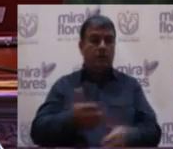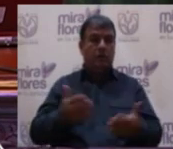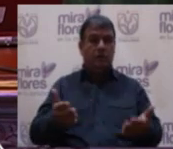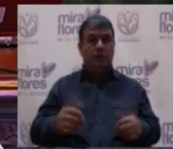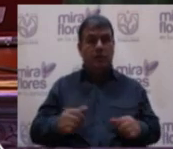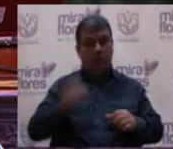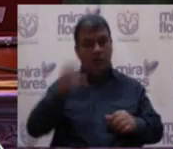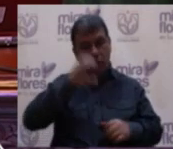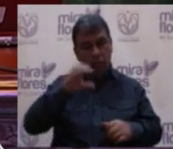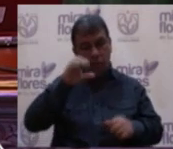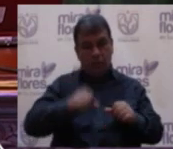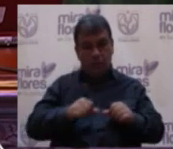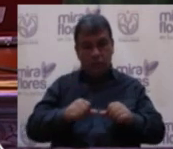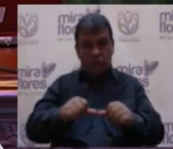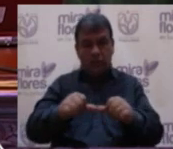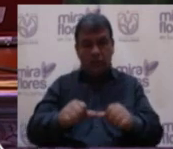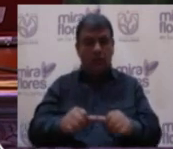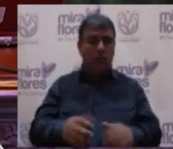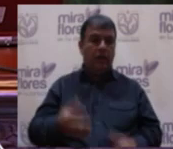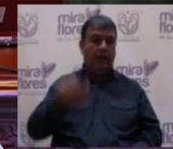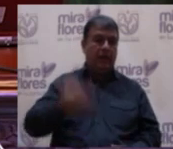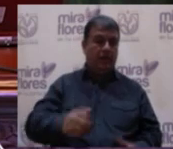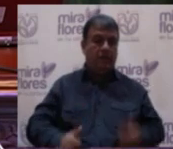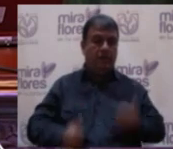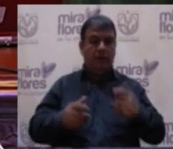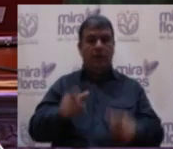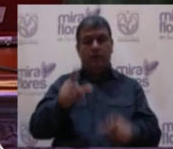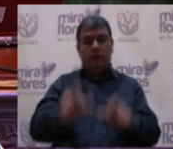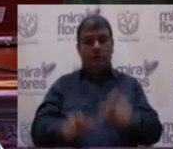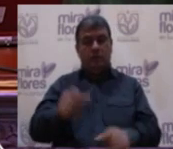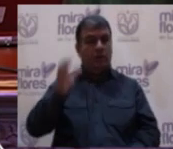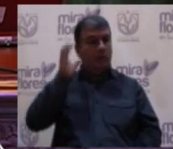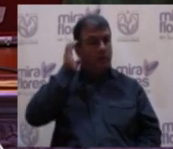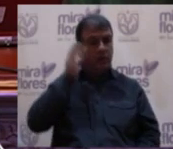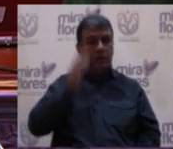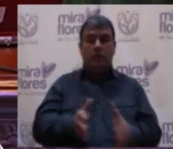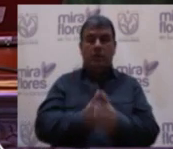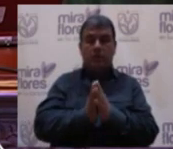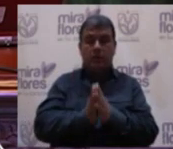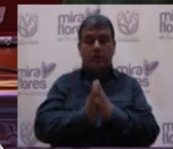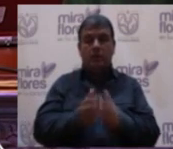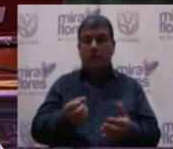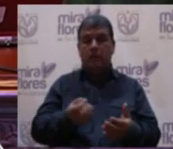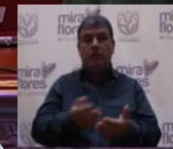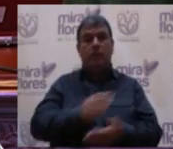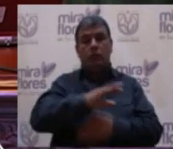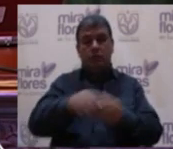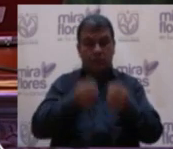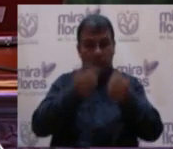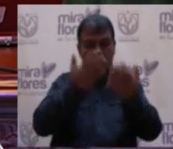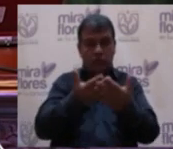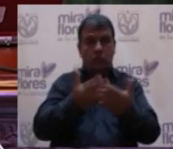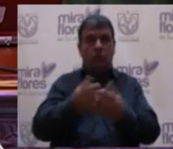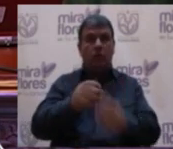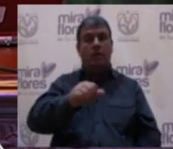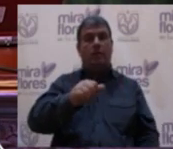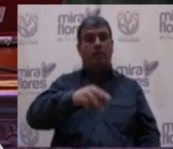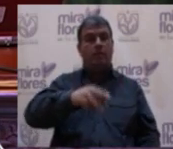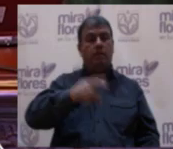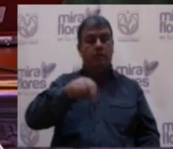y a seguir buscando la calidad de vida del ciudadano Miraflores. Entonces, yo le pediría ese favor, toda la información del caso con el señor Armando